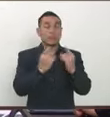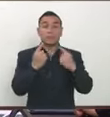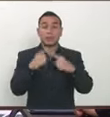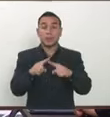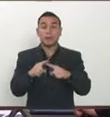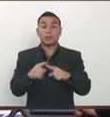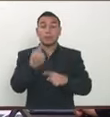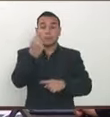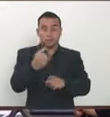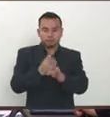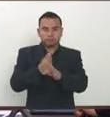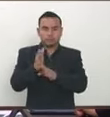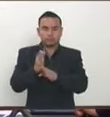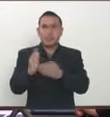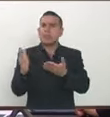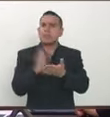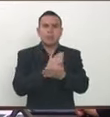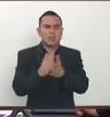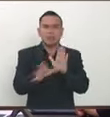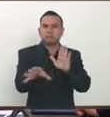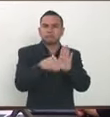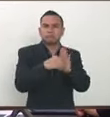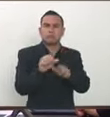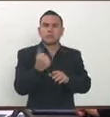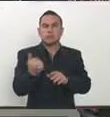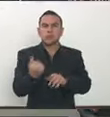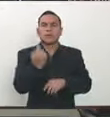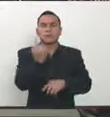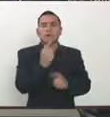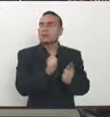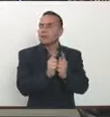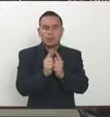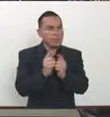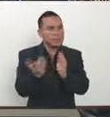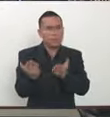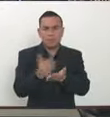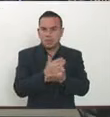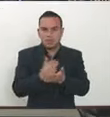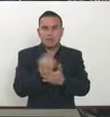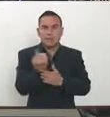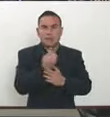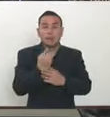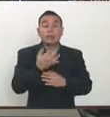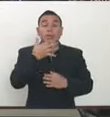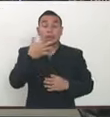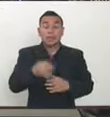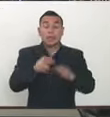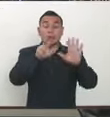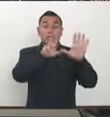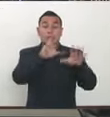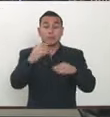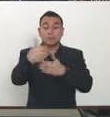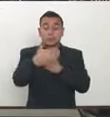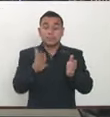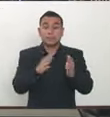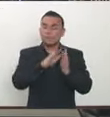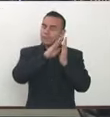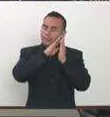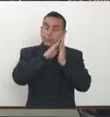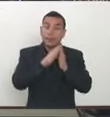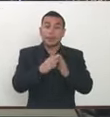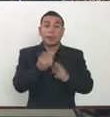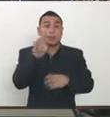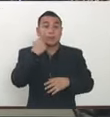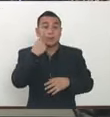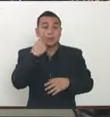con profesionales y sin contagiar a nadie. Eso, 800 habitaciones de cuido, ya que el radio es